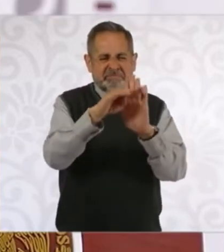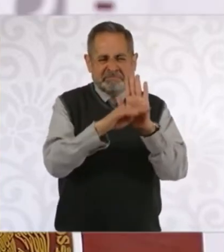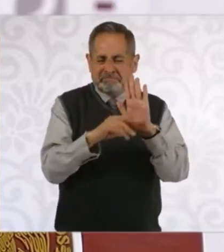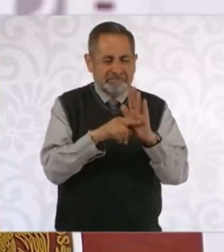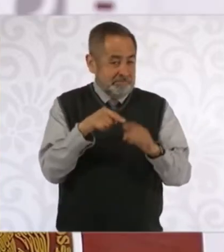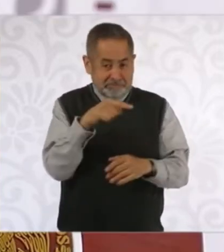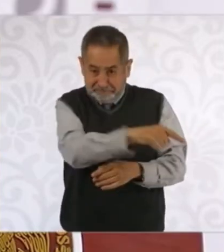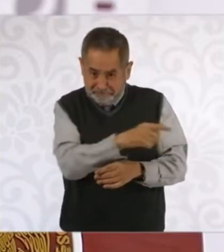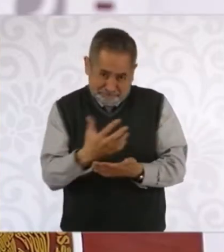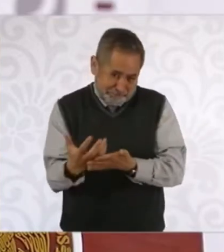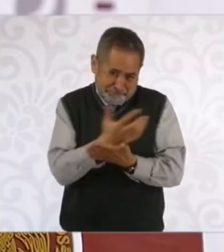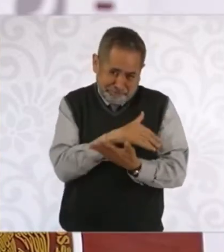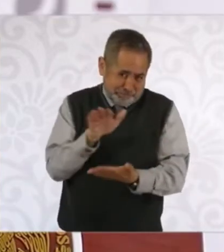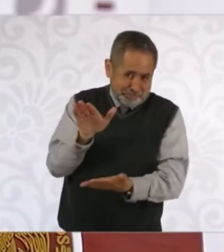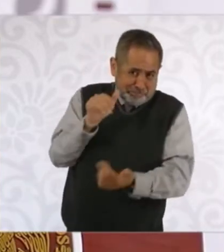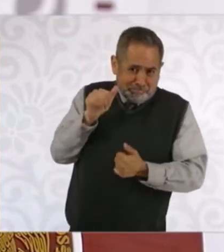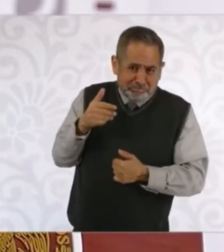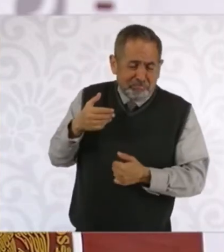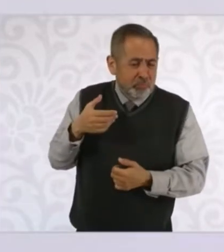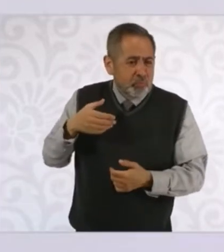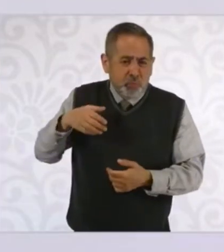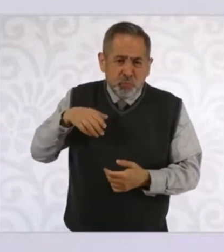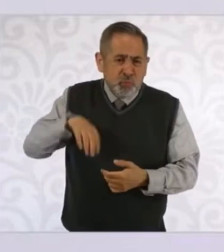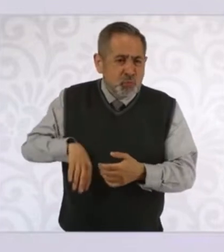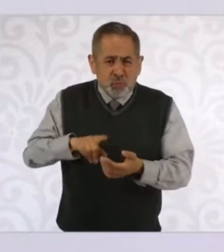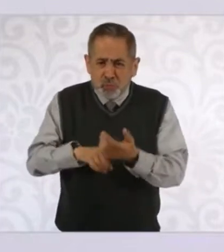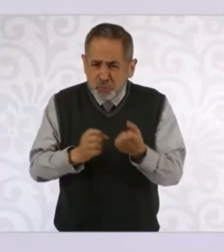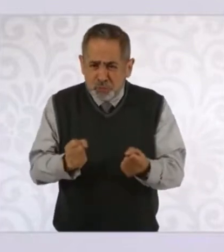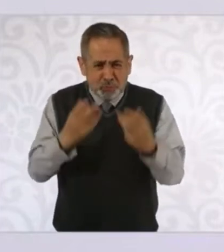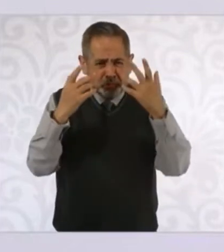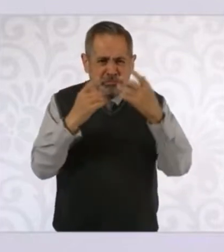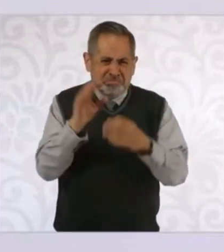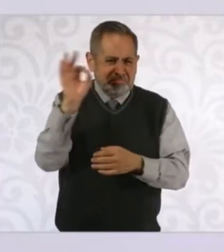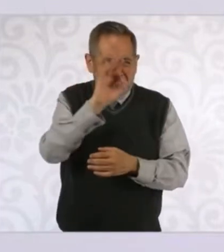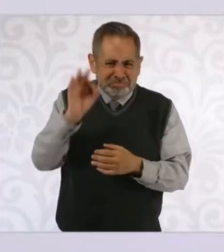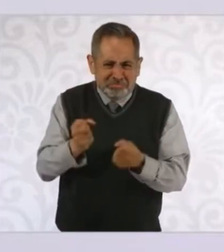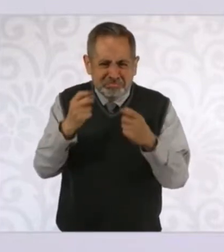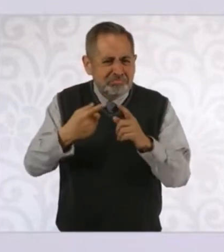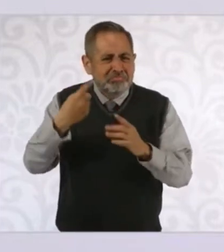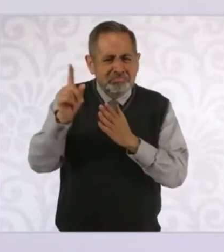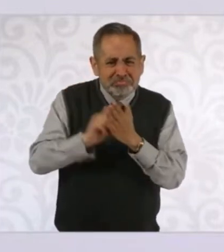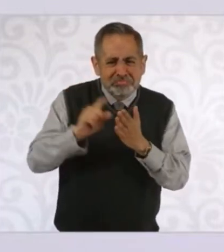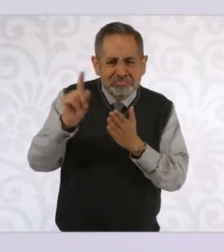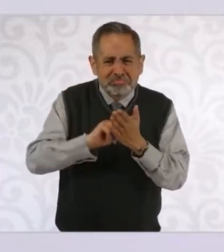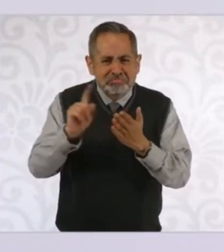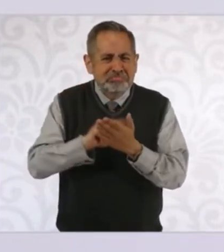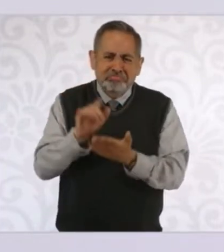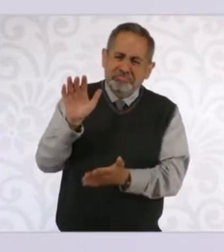es un porcentaje muy importante de lo que ganan cada mes.